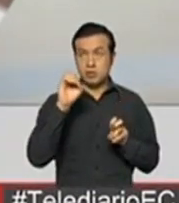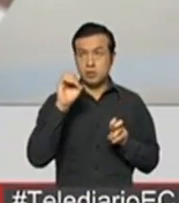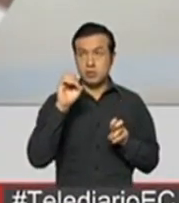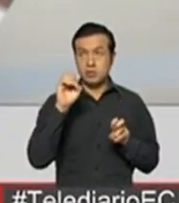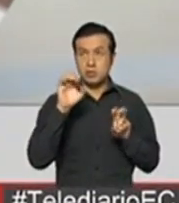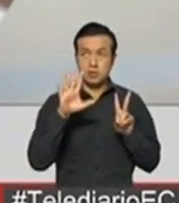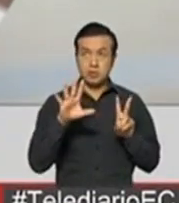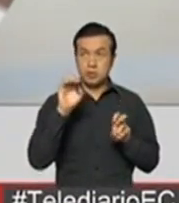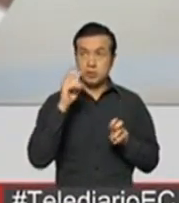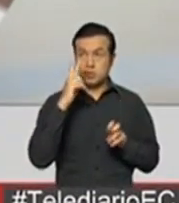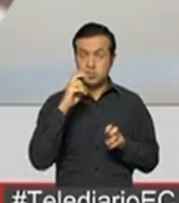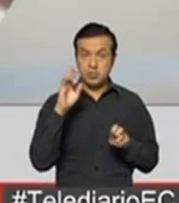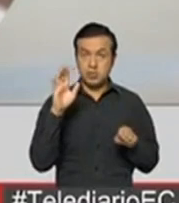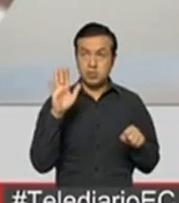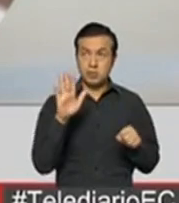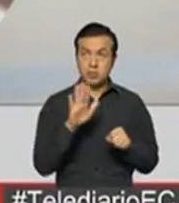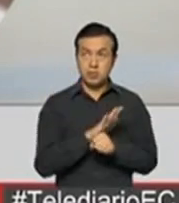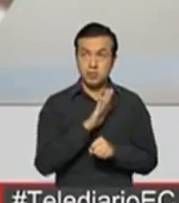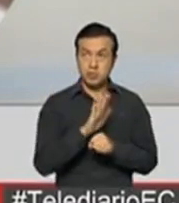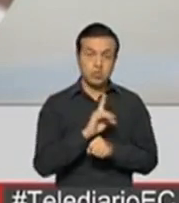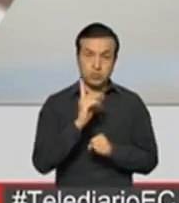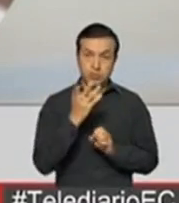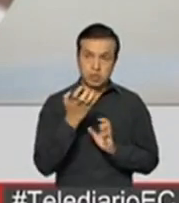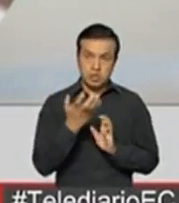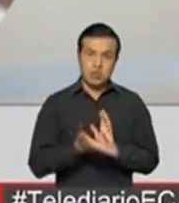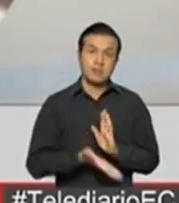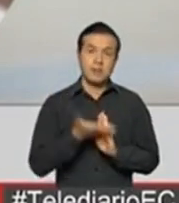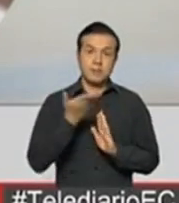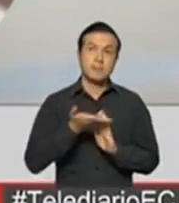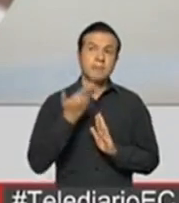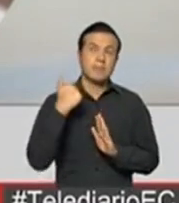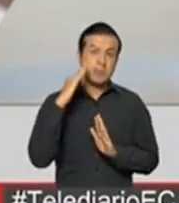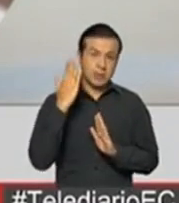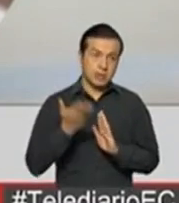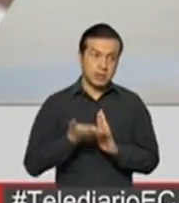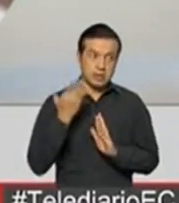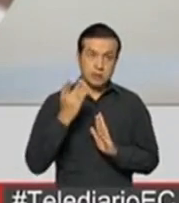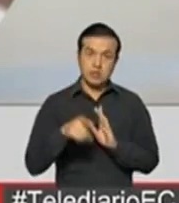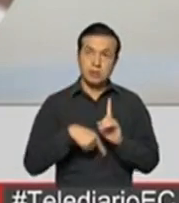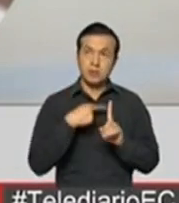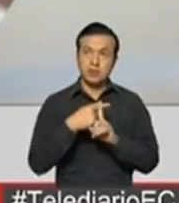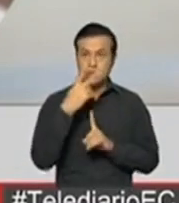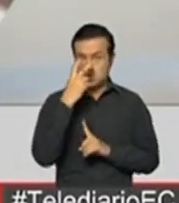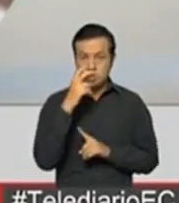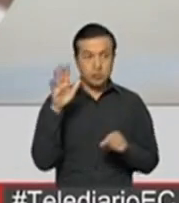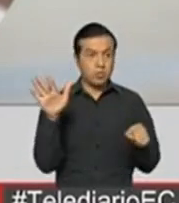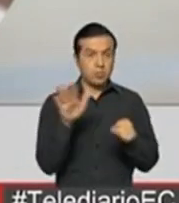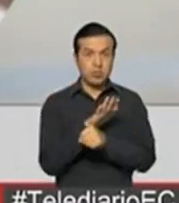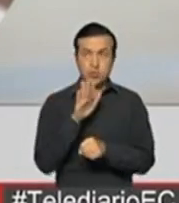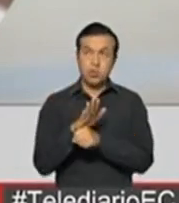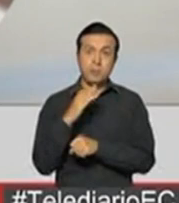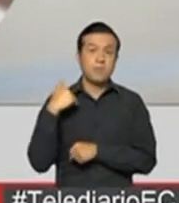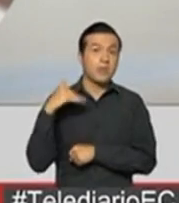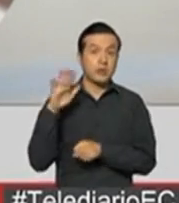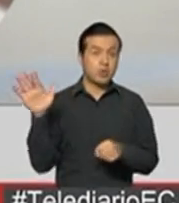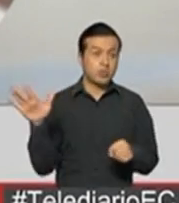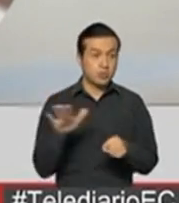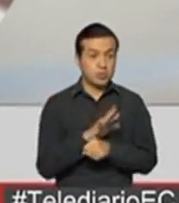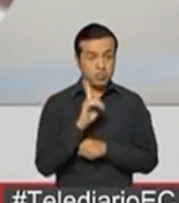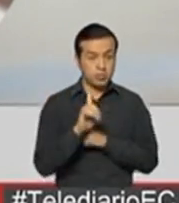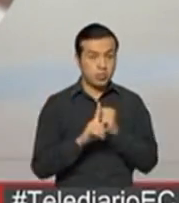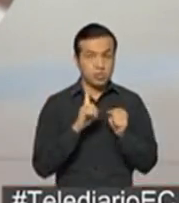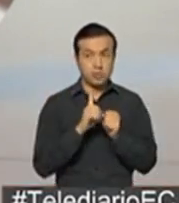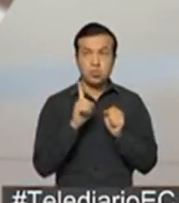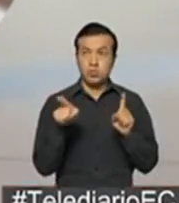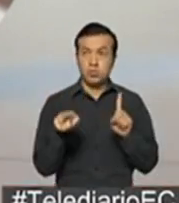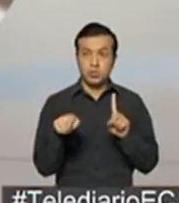el 70% no es la ocupación que esperamos. Queremos que sea un poquito más, queremos que los hoteles, especialmente los hoteles, terminen bien el año con